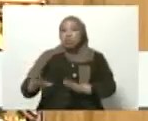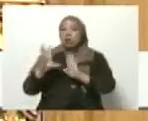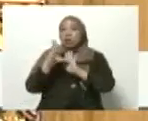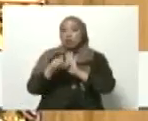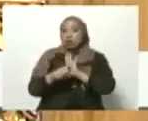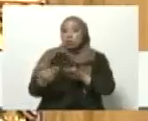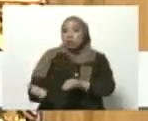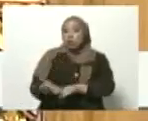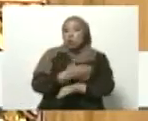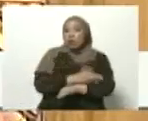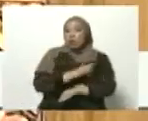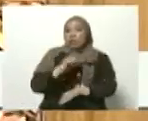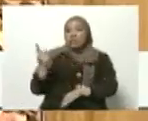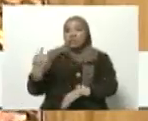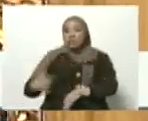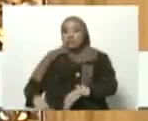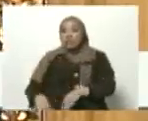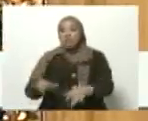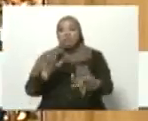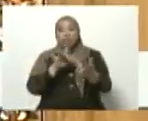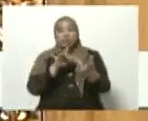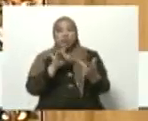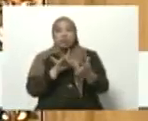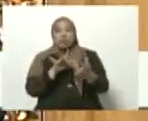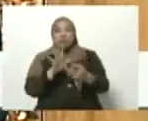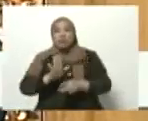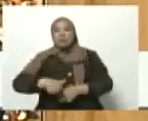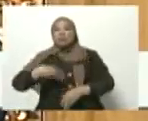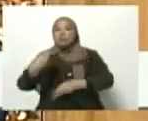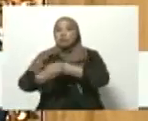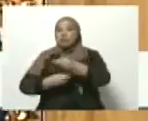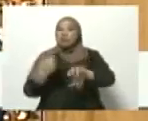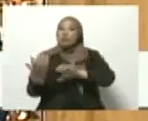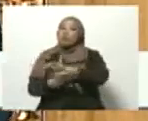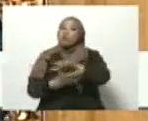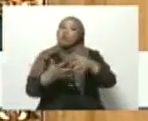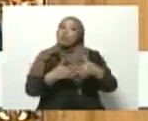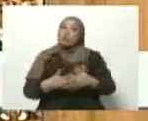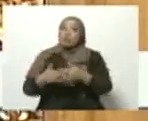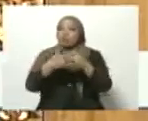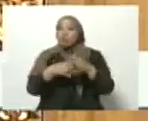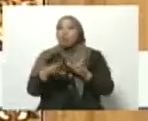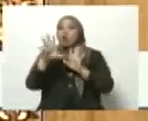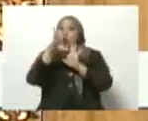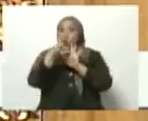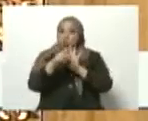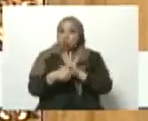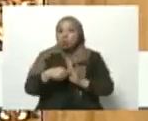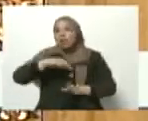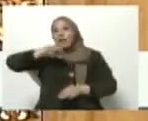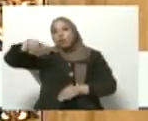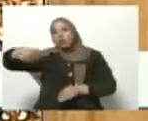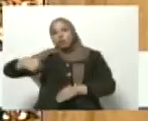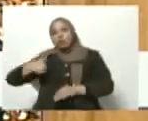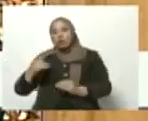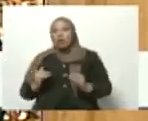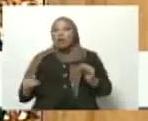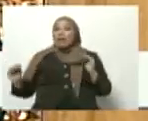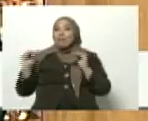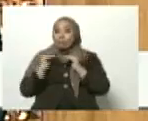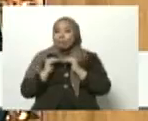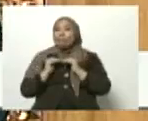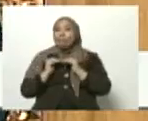a Rusia. Nadie quiere tener esos bonos en la mano porque si se meten en un problema con Estados Unidos los roban como nos robaron a nosotros. Nuestras